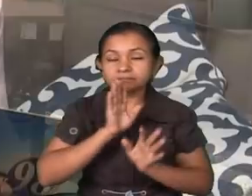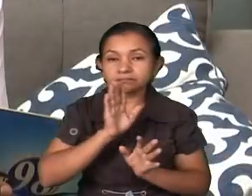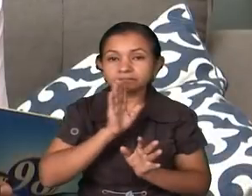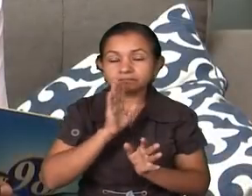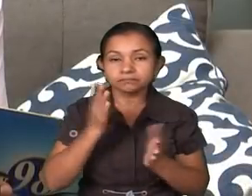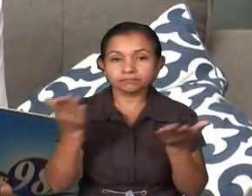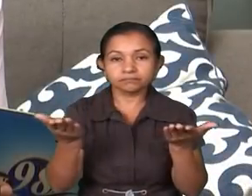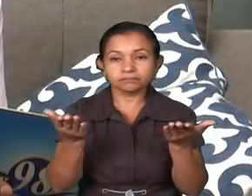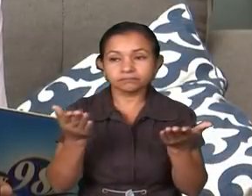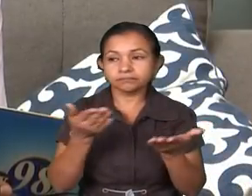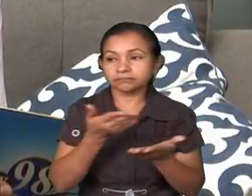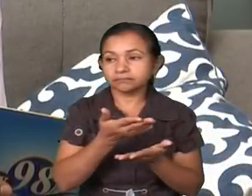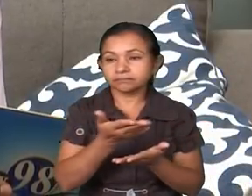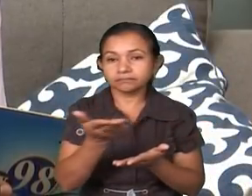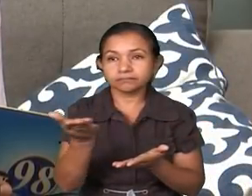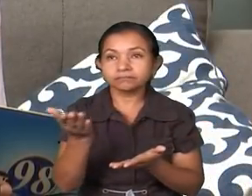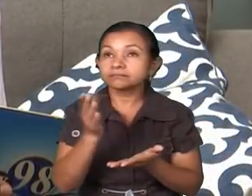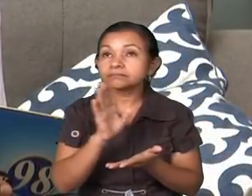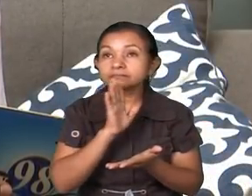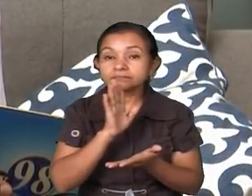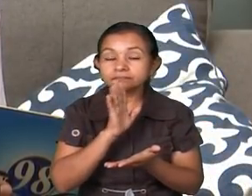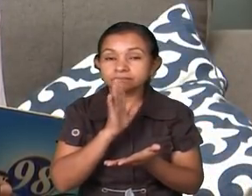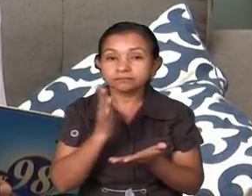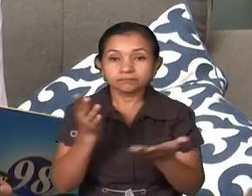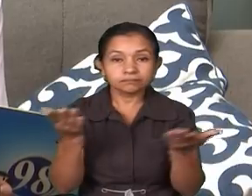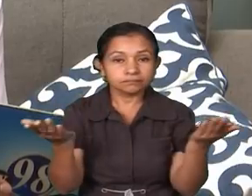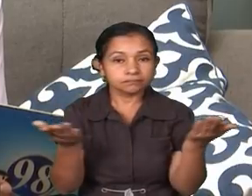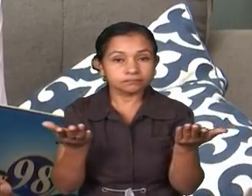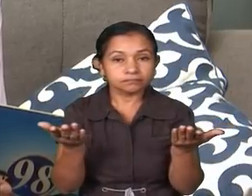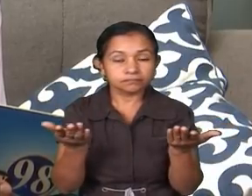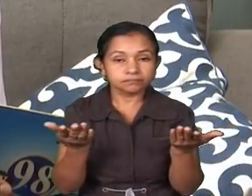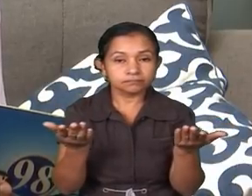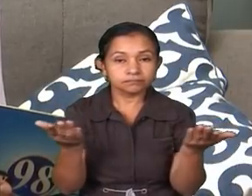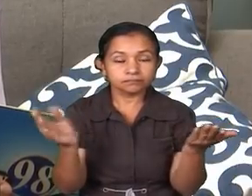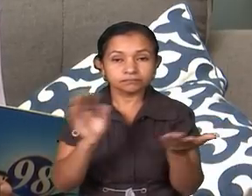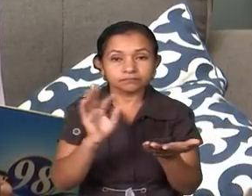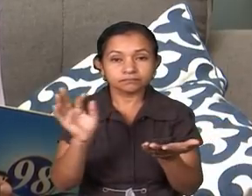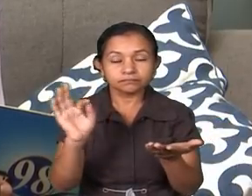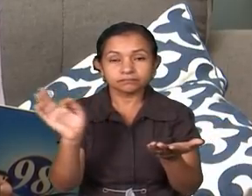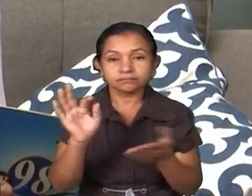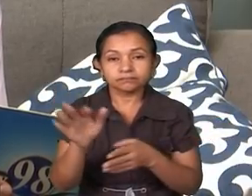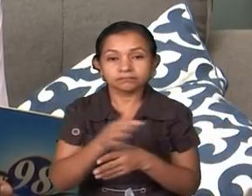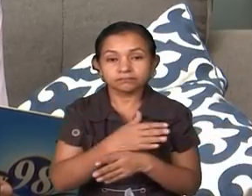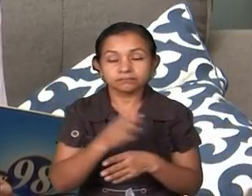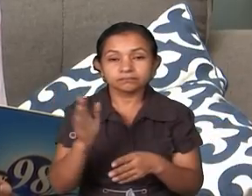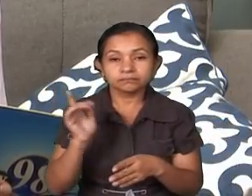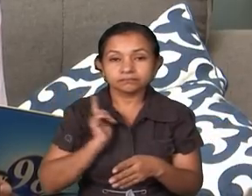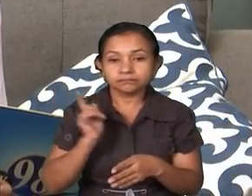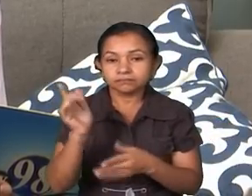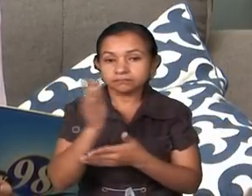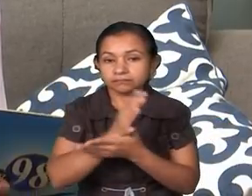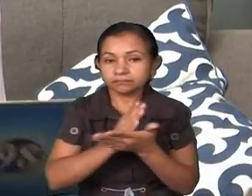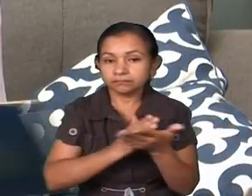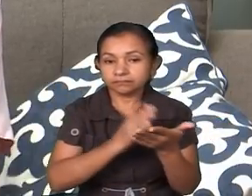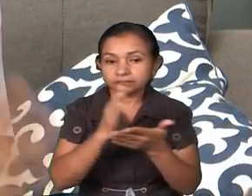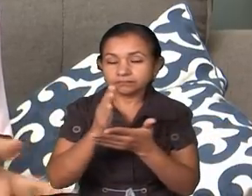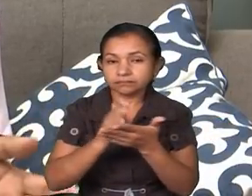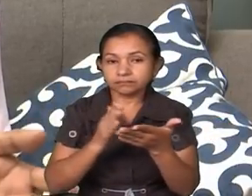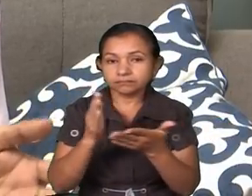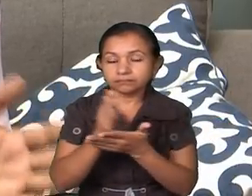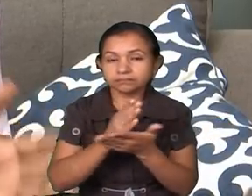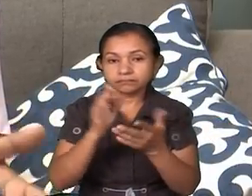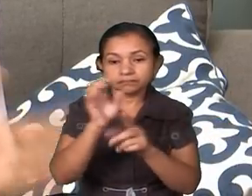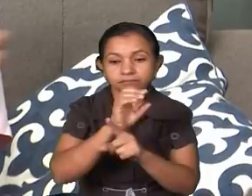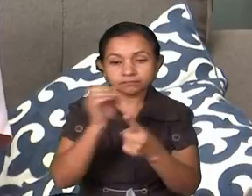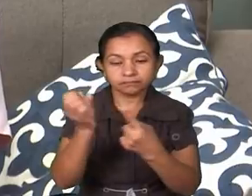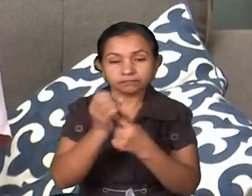esa parte que usted planta, y es precisamente a la posición que han tenido algunos organismos